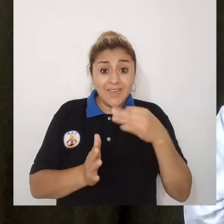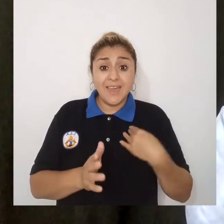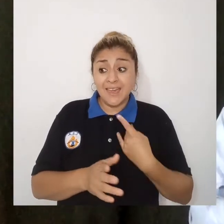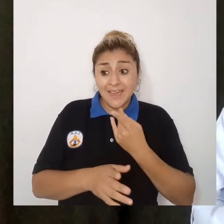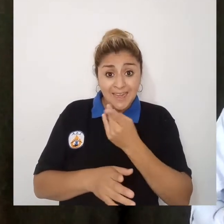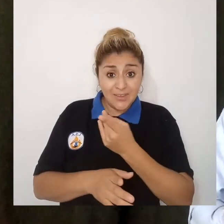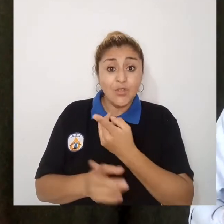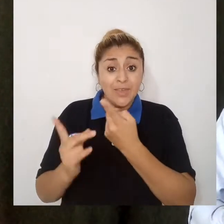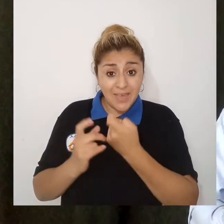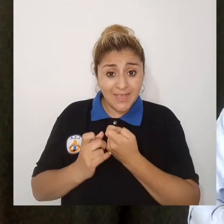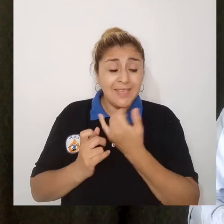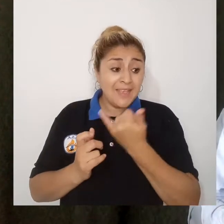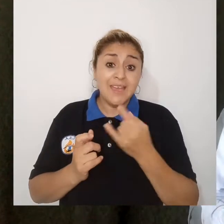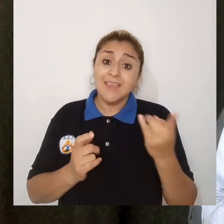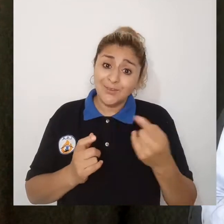cubrir